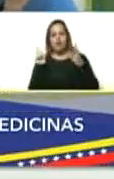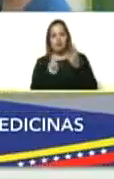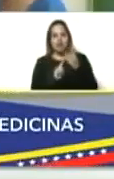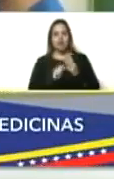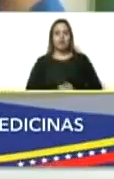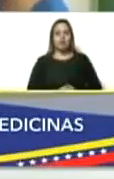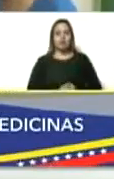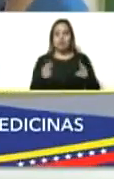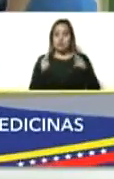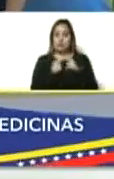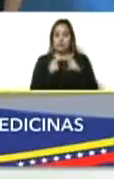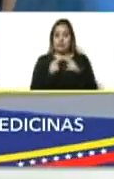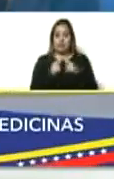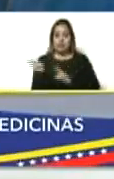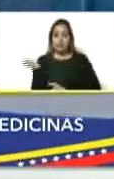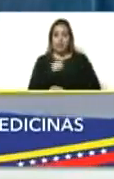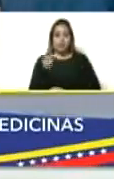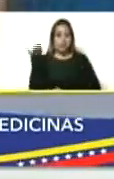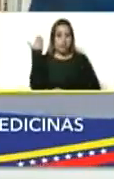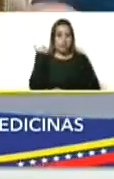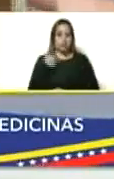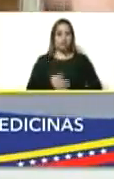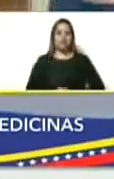que se conocieron en los meses pasados.